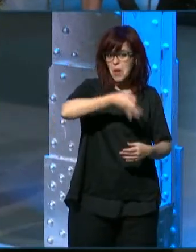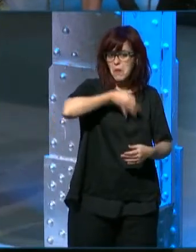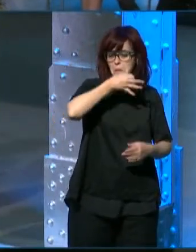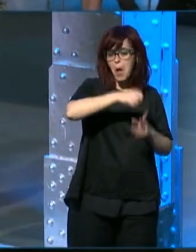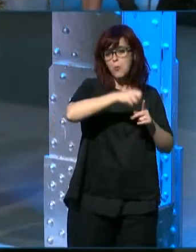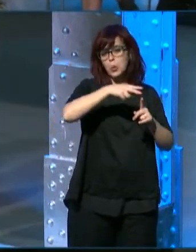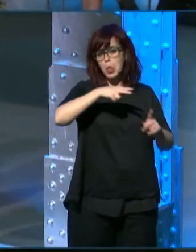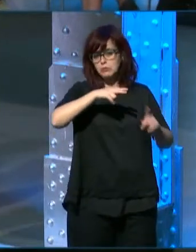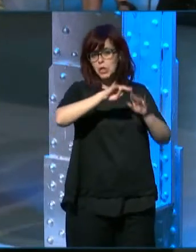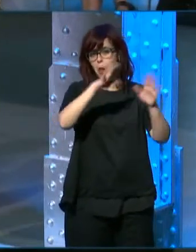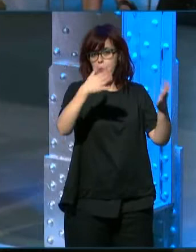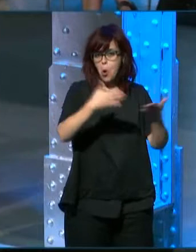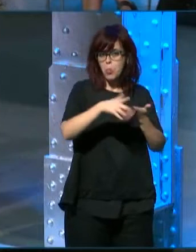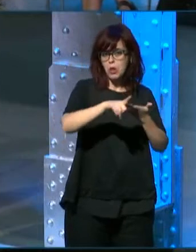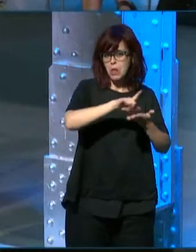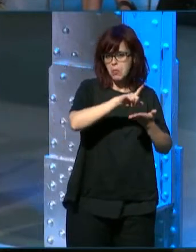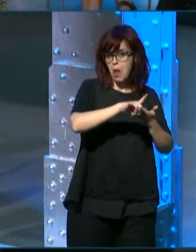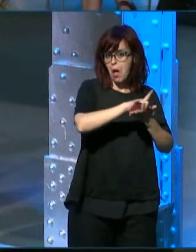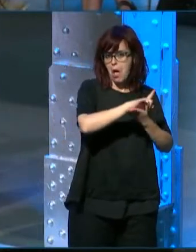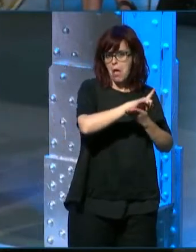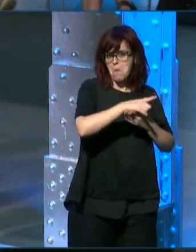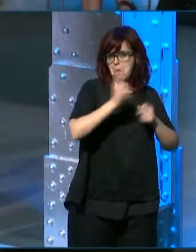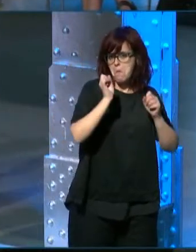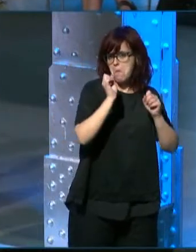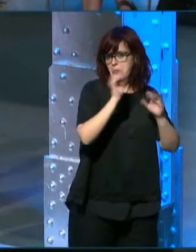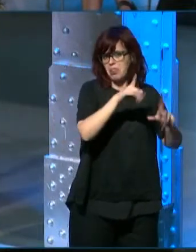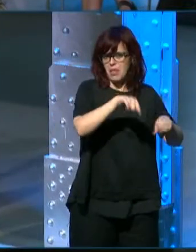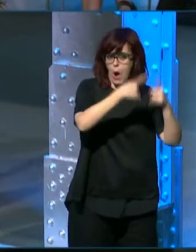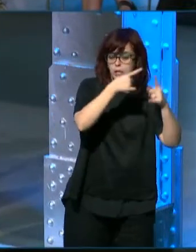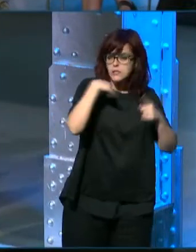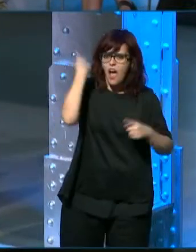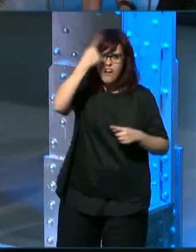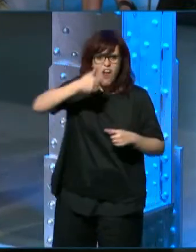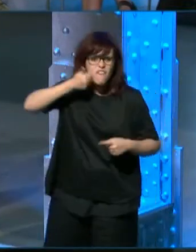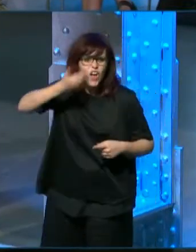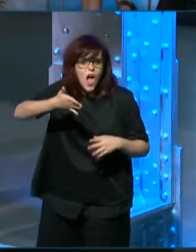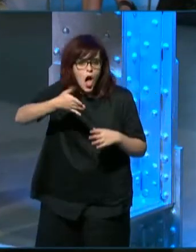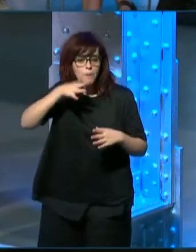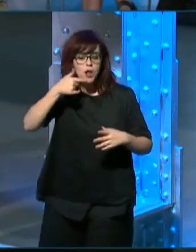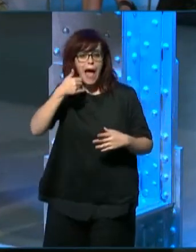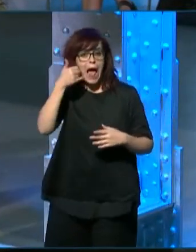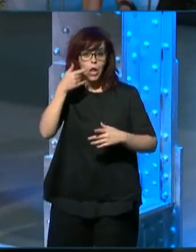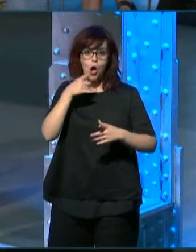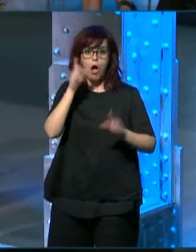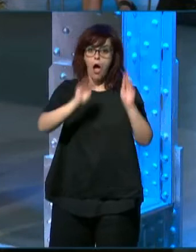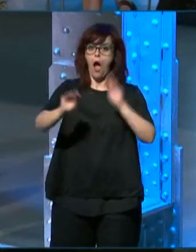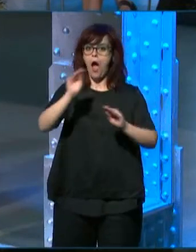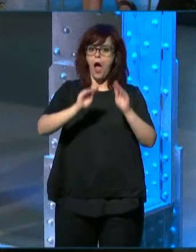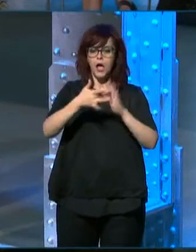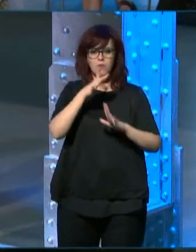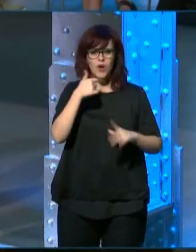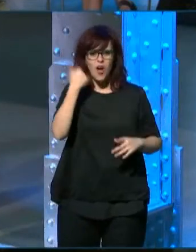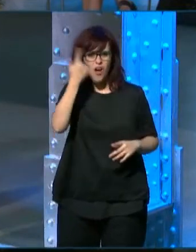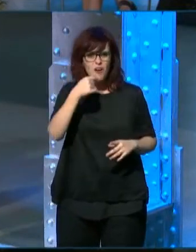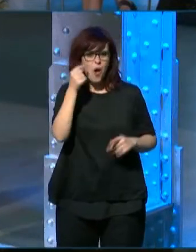visión del mundo, ni de la literatura, ni nada. Pues yo salí horroroso, por favor, esto no lo podríais corregir de alguna manera, me habéis sacado